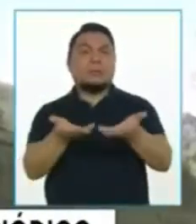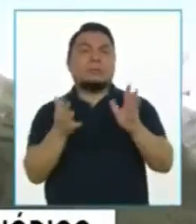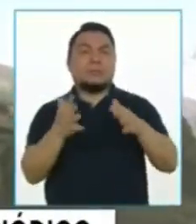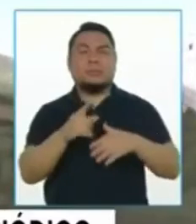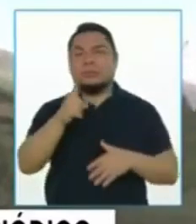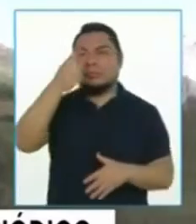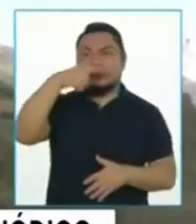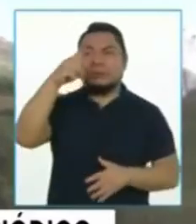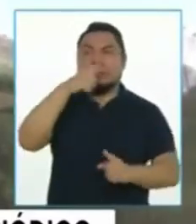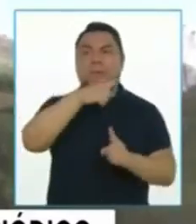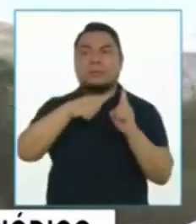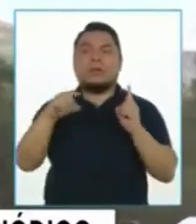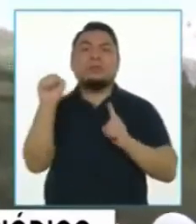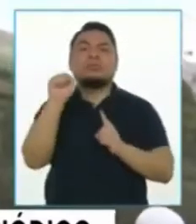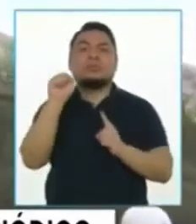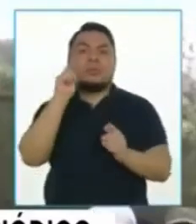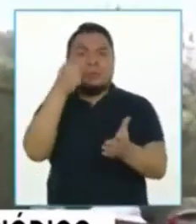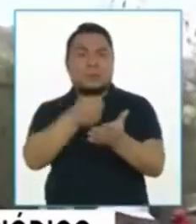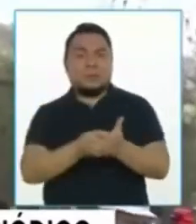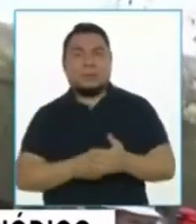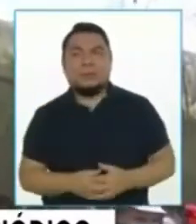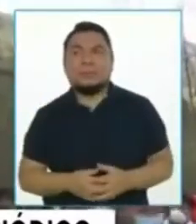de 1.5 millones de soles